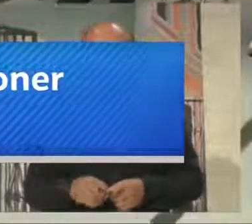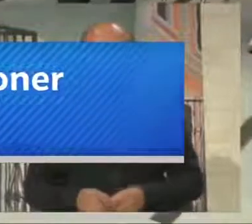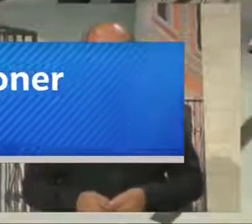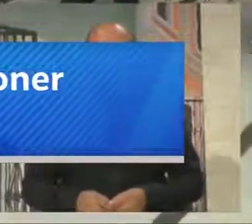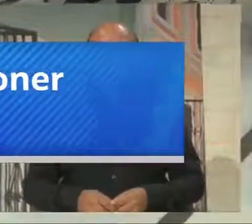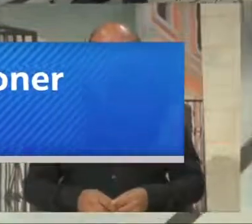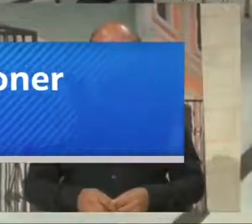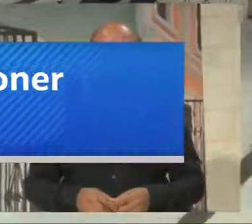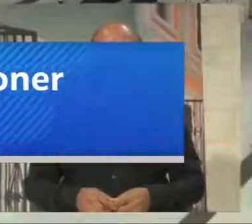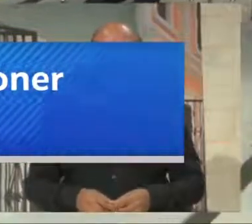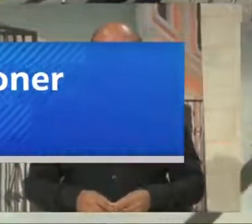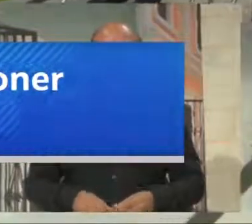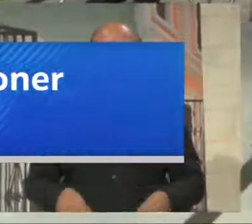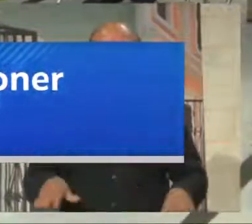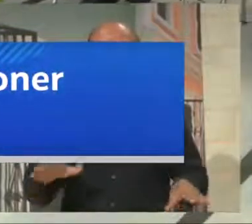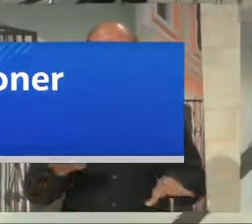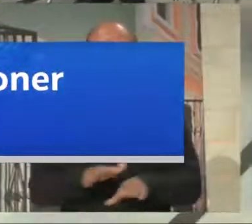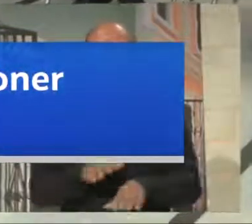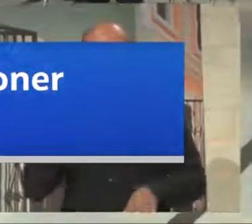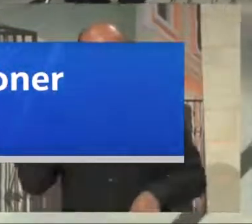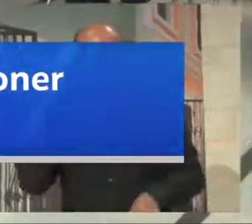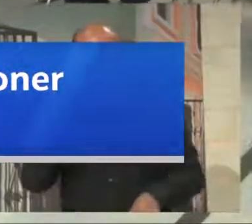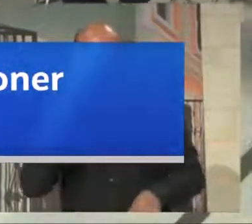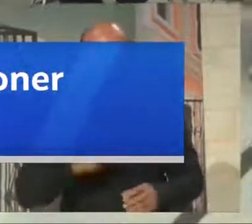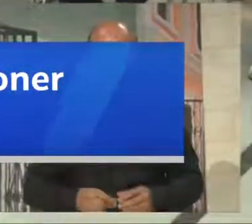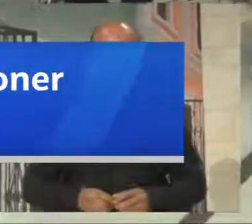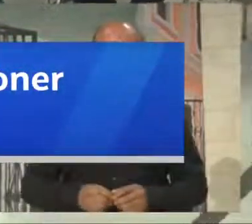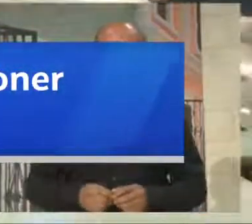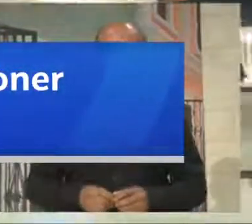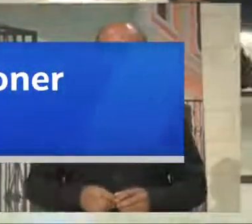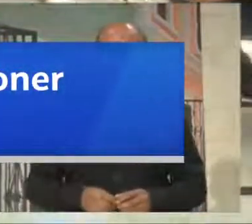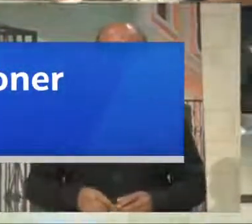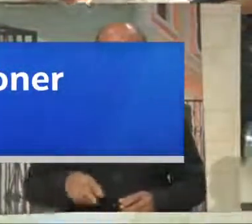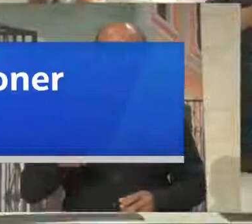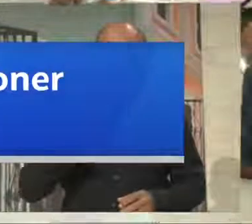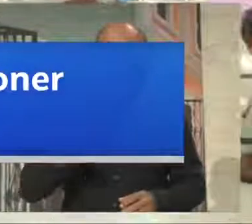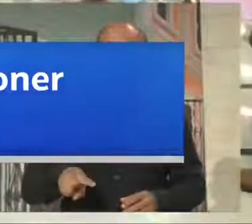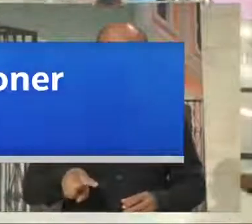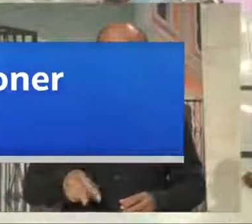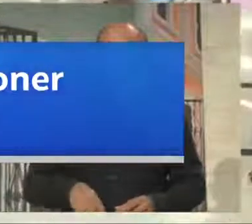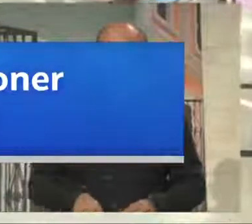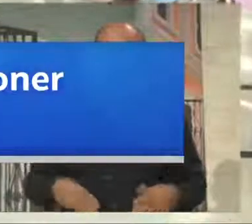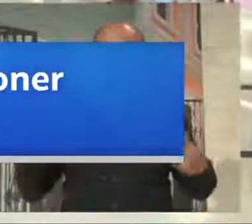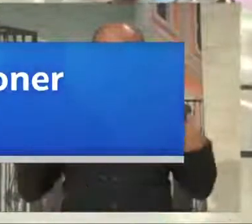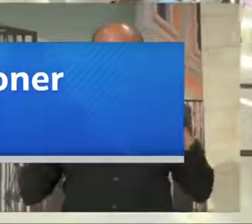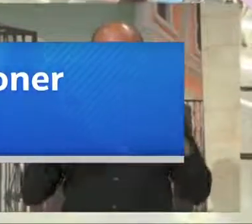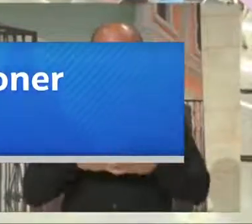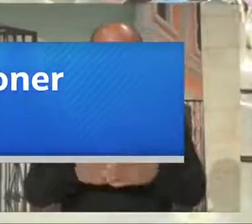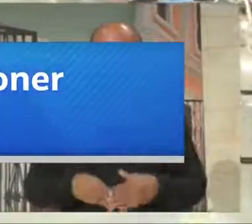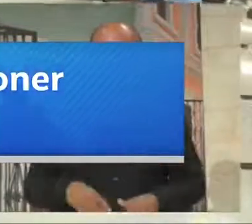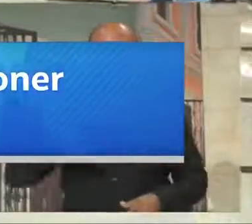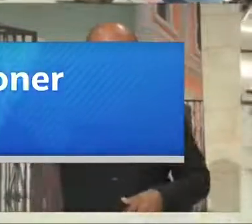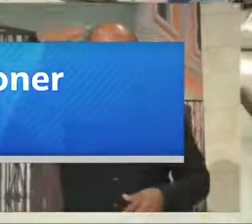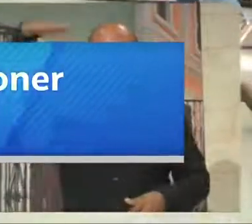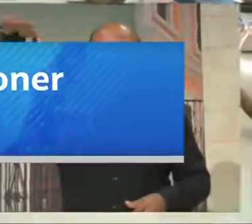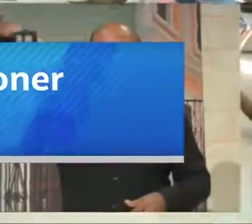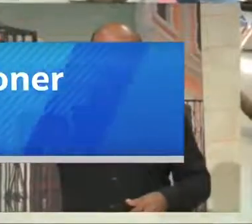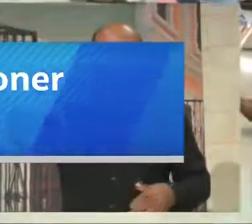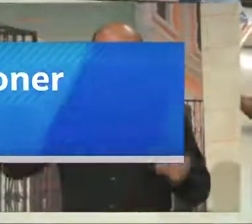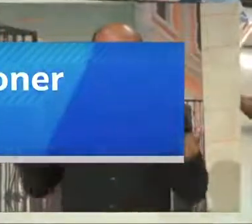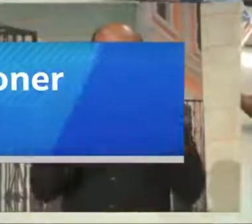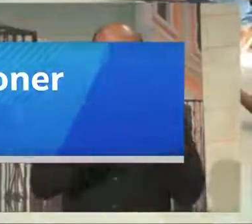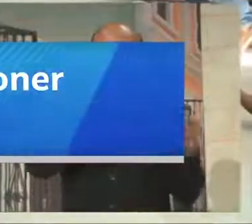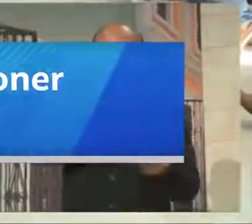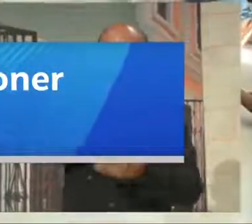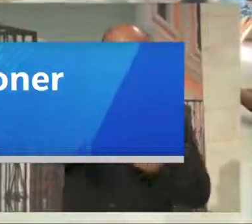que participan 33 entidades, 23 dependencias estatales y el resto del DIF, como son salud, medio ambiente y seguridad